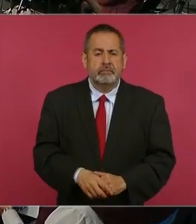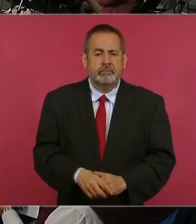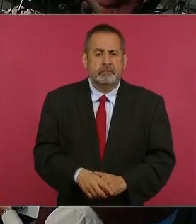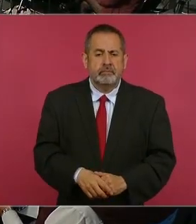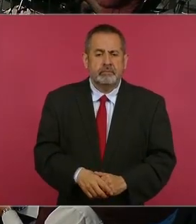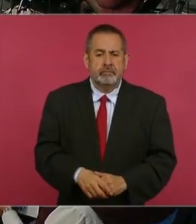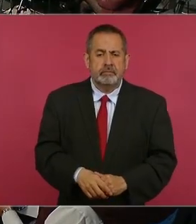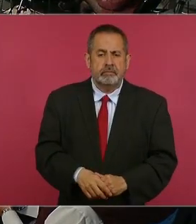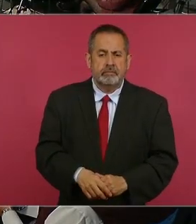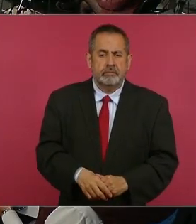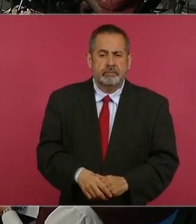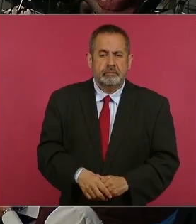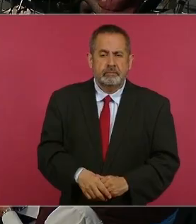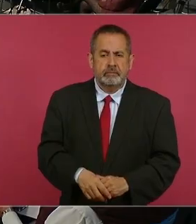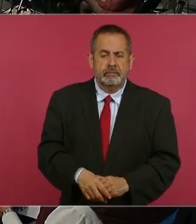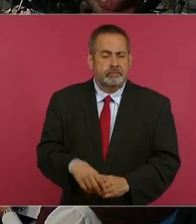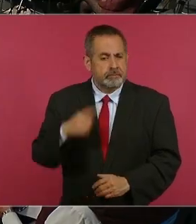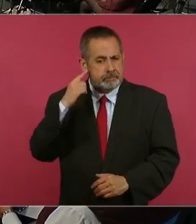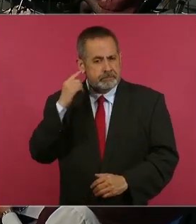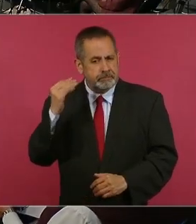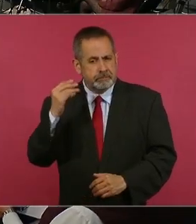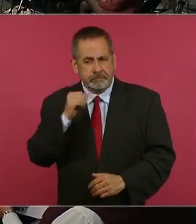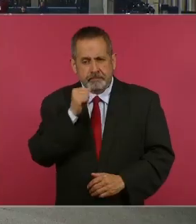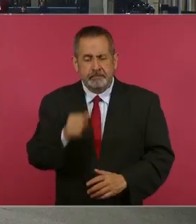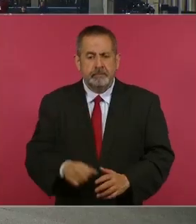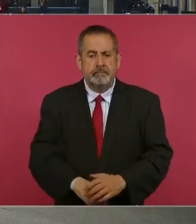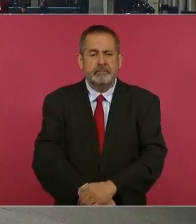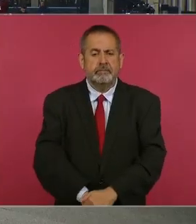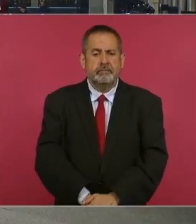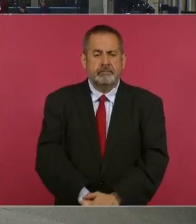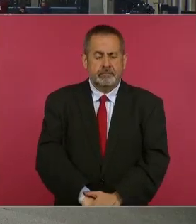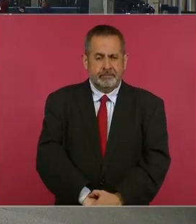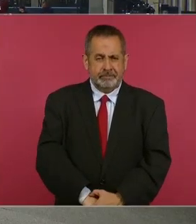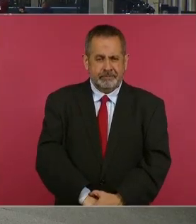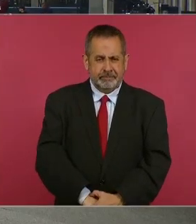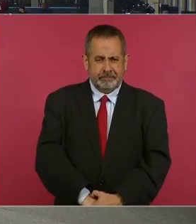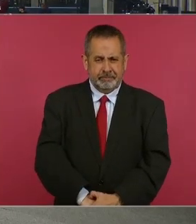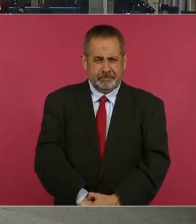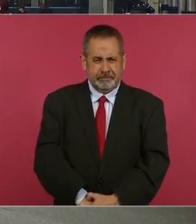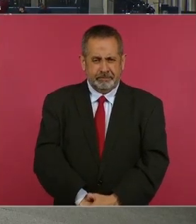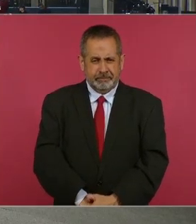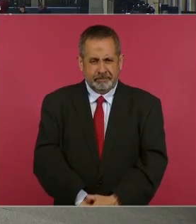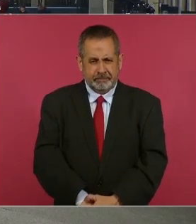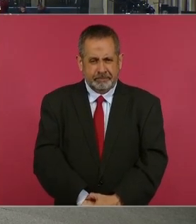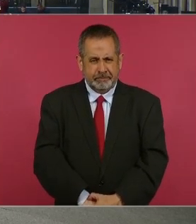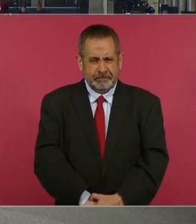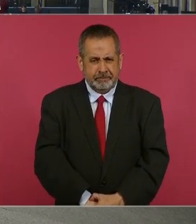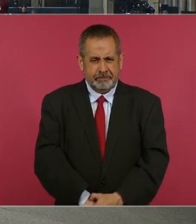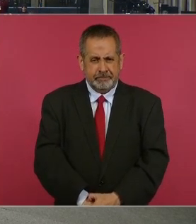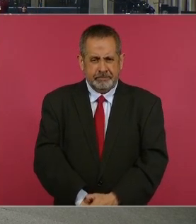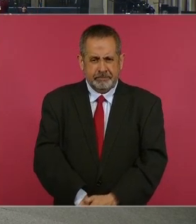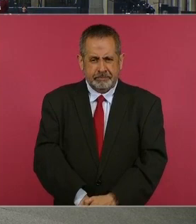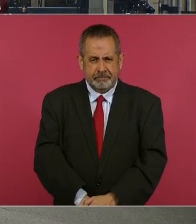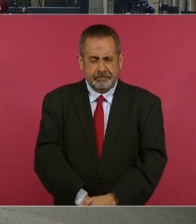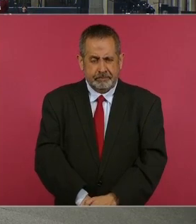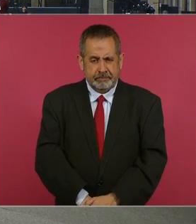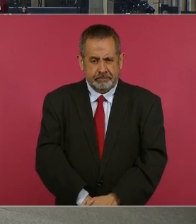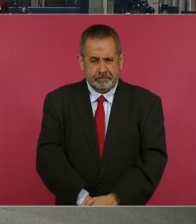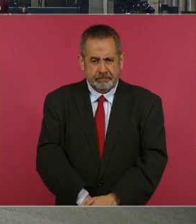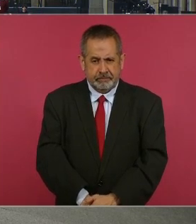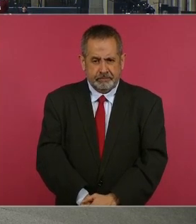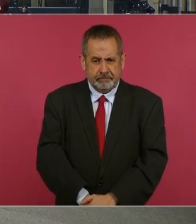estaba en el PRIXES, en la convención minera, y ellos decían que todavía se reunieron con la gobernadora en